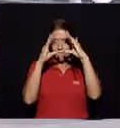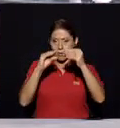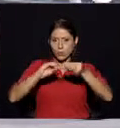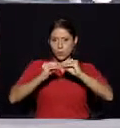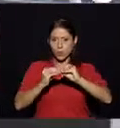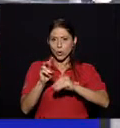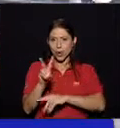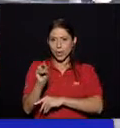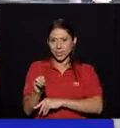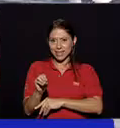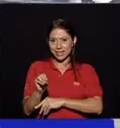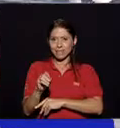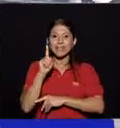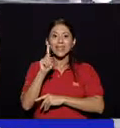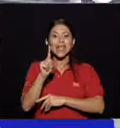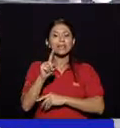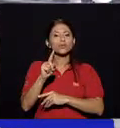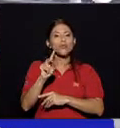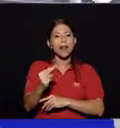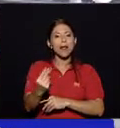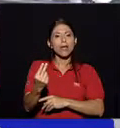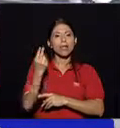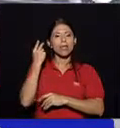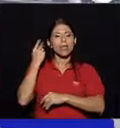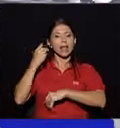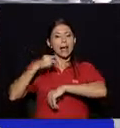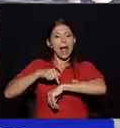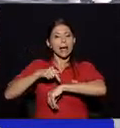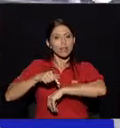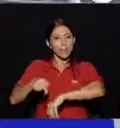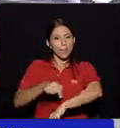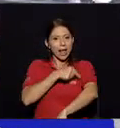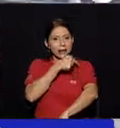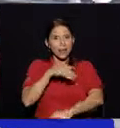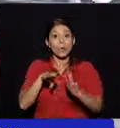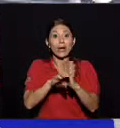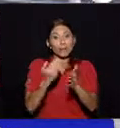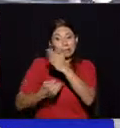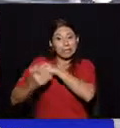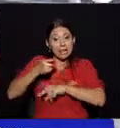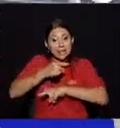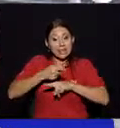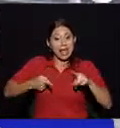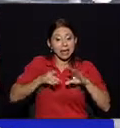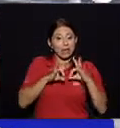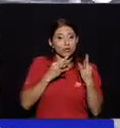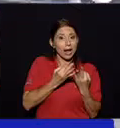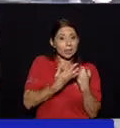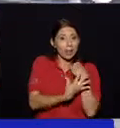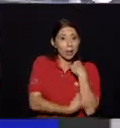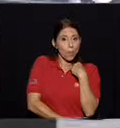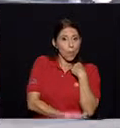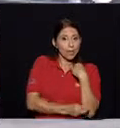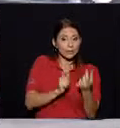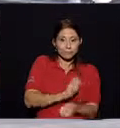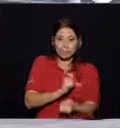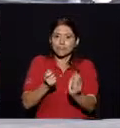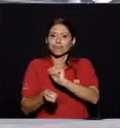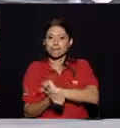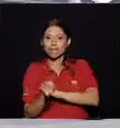lectura, digamos, de largo plazo. Por ejemplo, la mitad de los hogares eran pobres, eso pasó a un 20%. Y hoy, 30